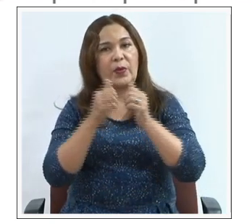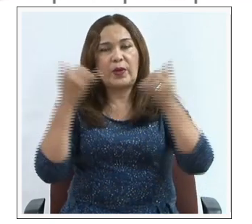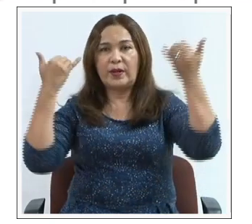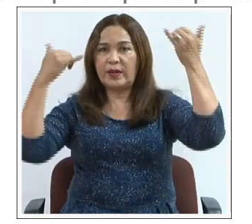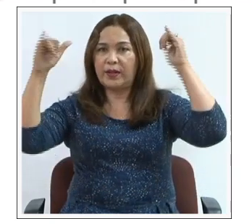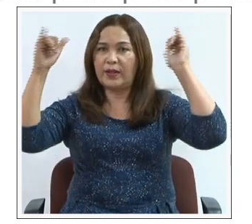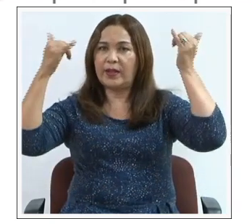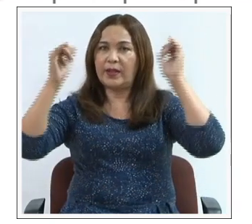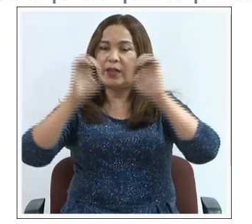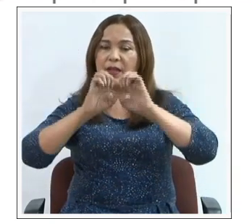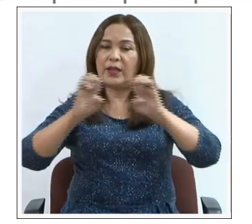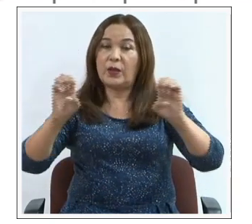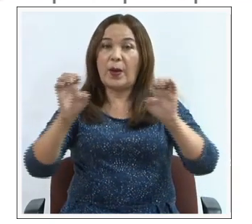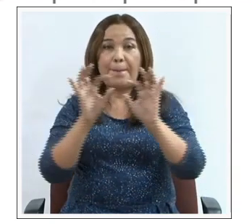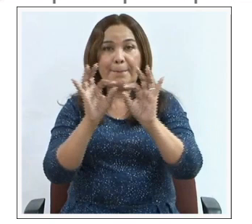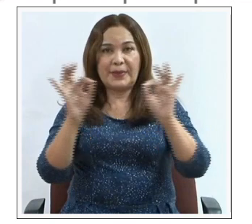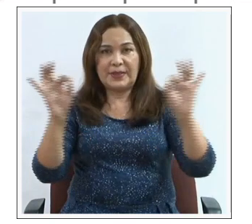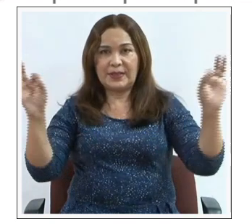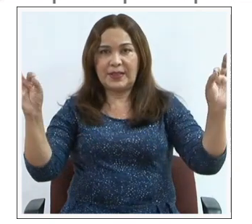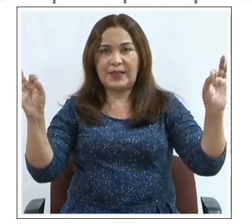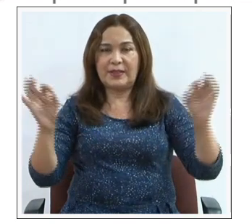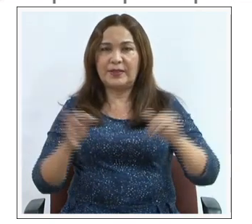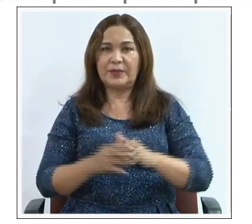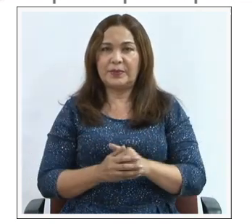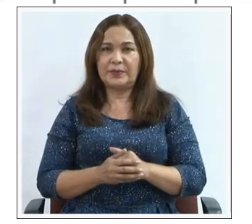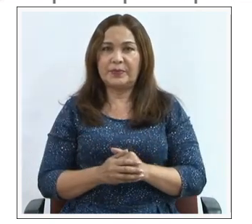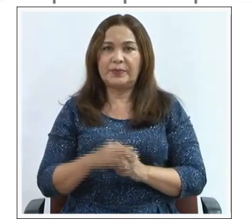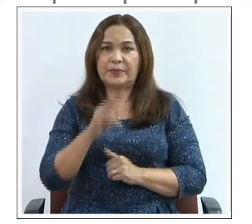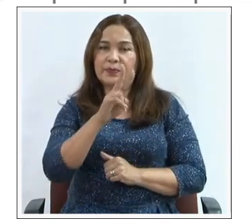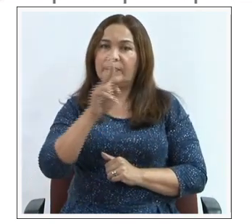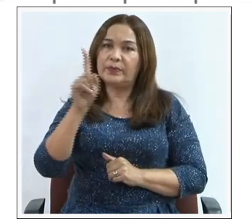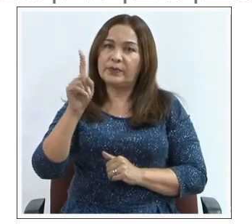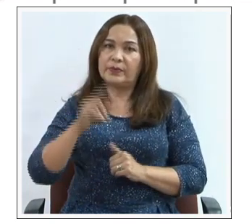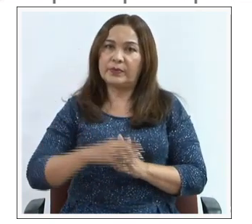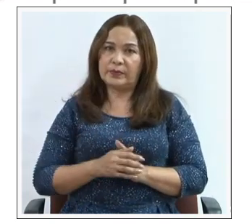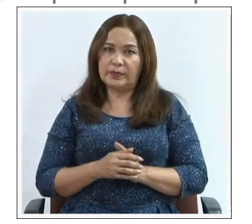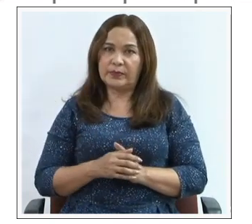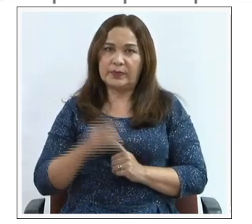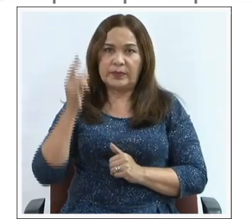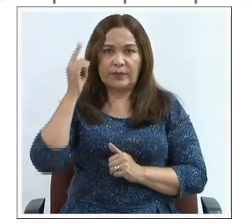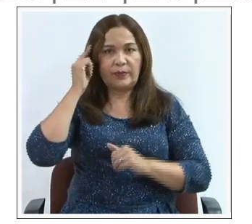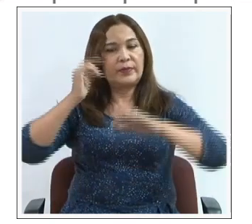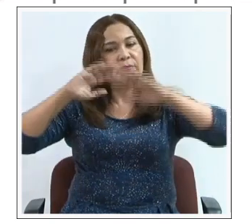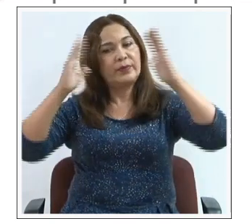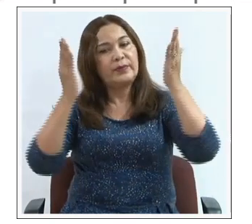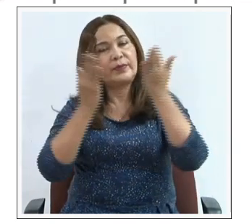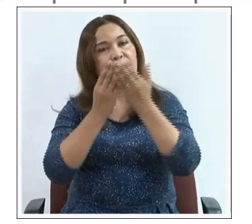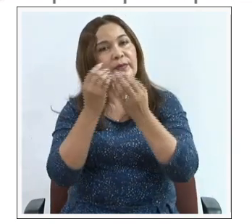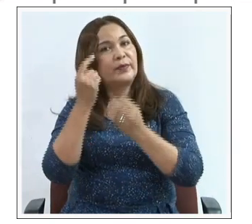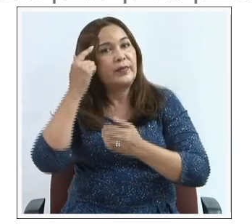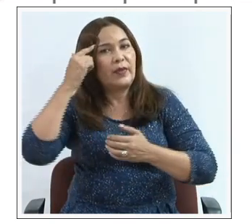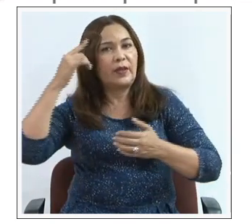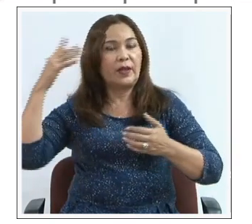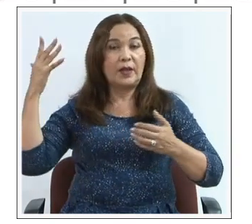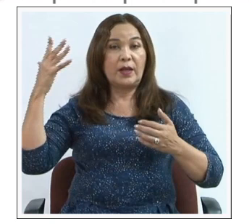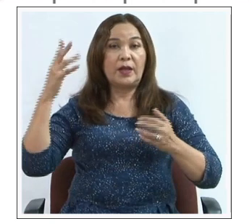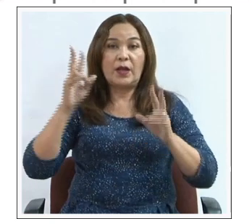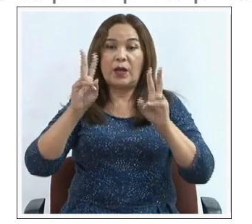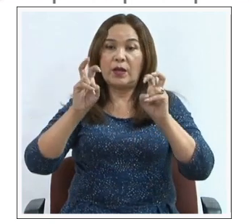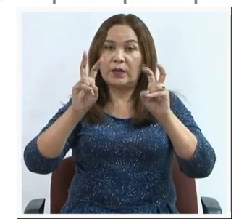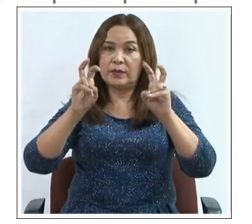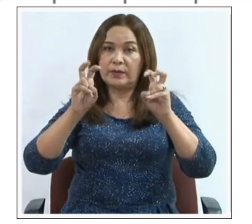en educación especial día 21 día mundial de la creatividad y la